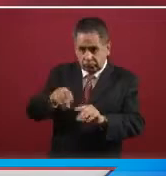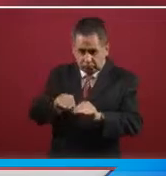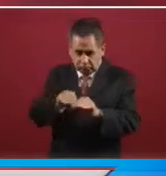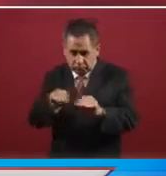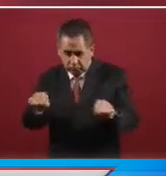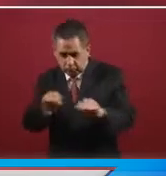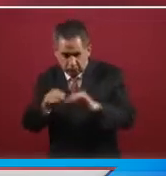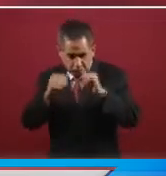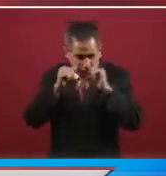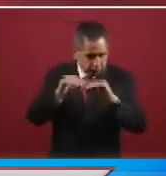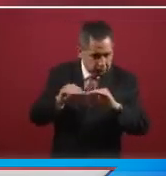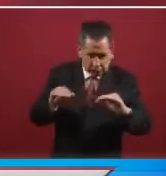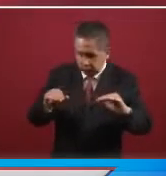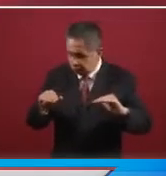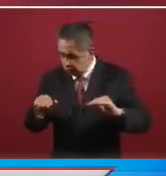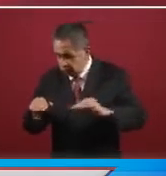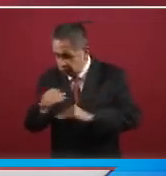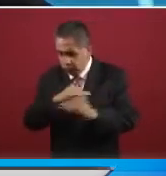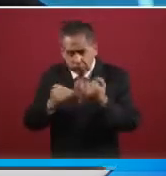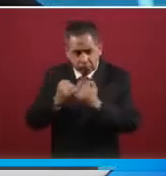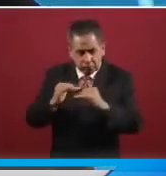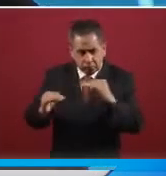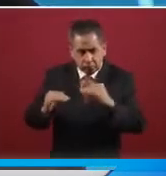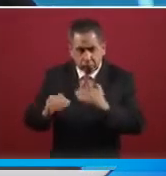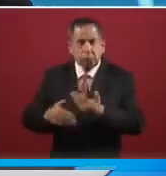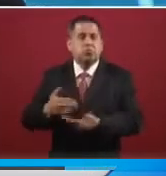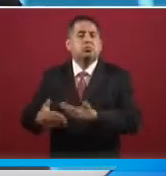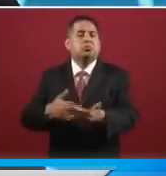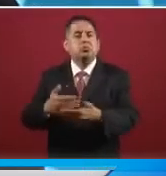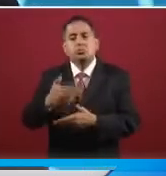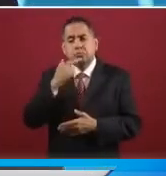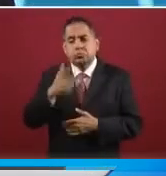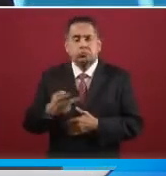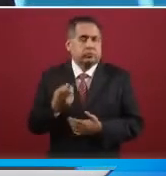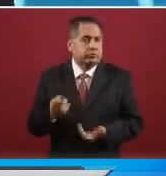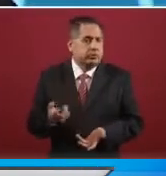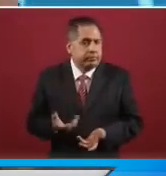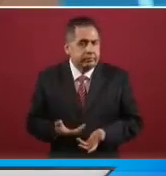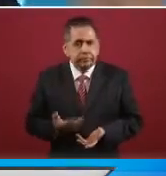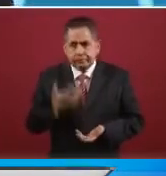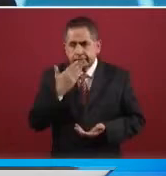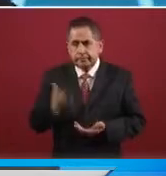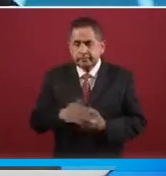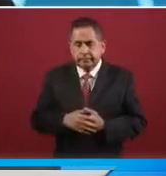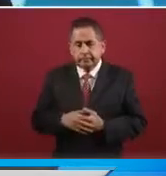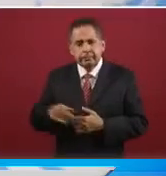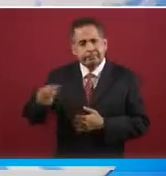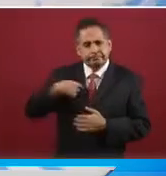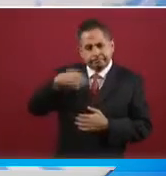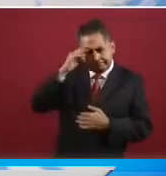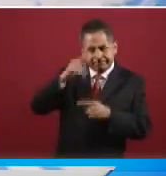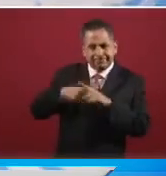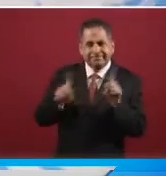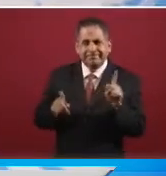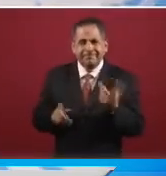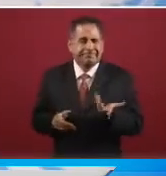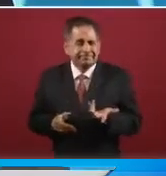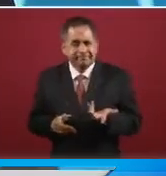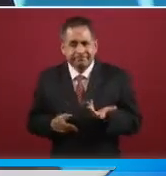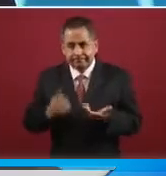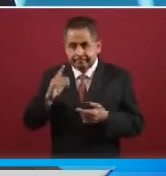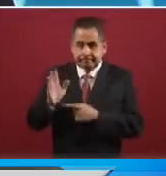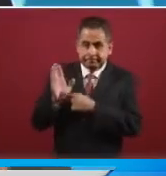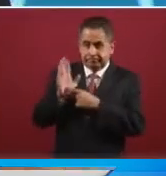El presidente reitera que en el país se están sentando las bases de la cuarta transformación de la vida pública de México, arrancando de raíz al